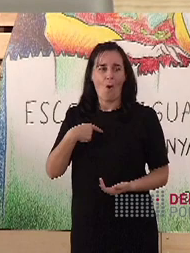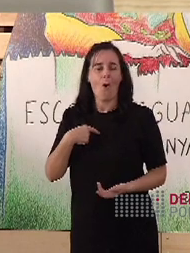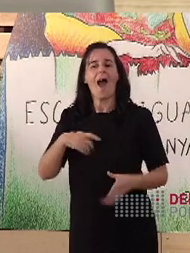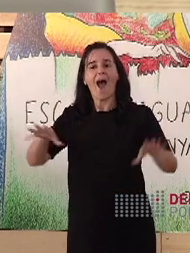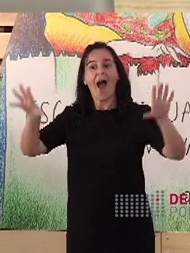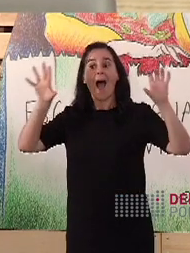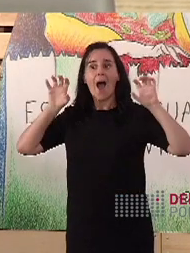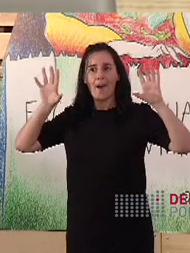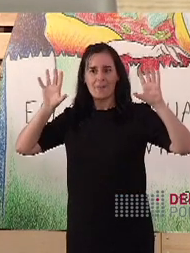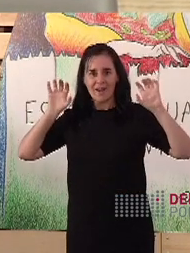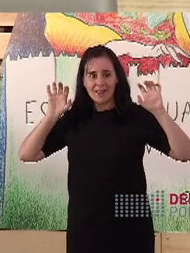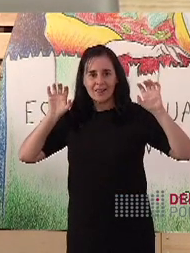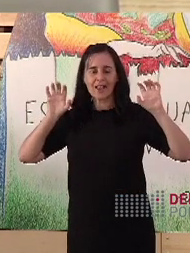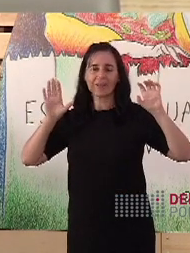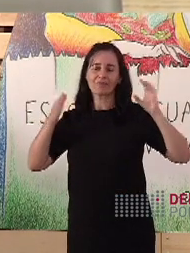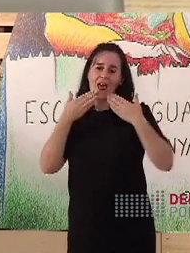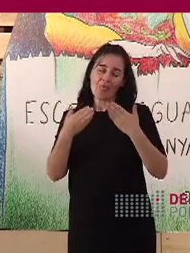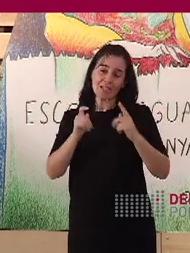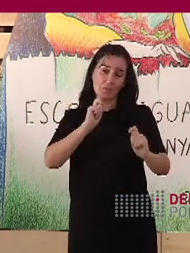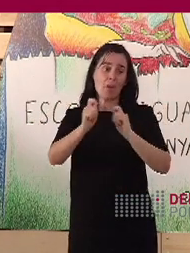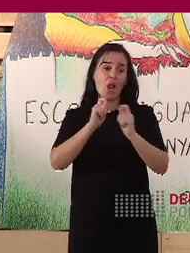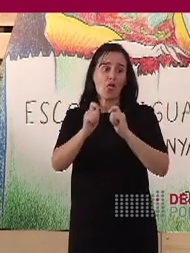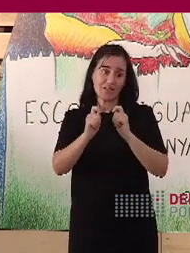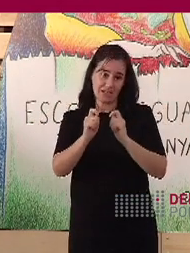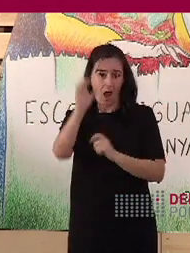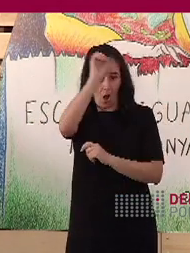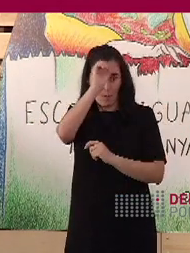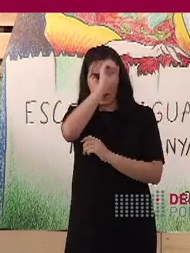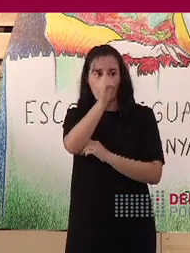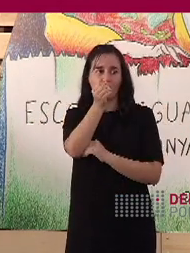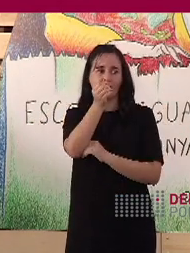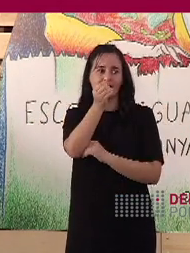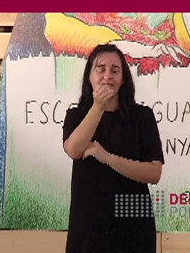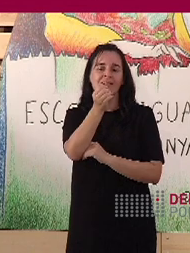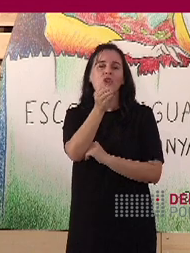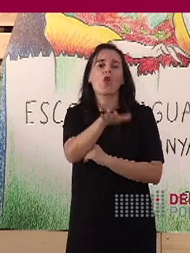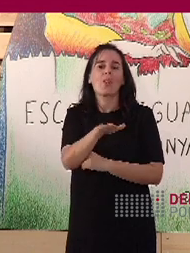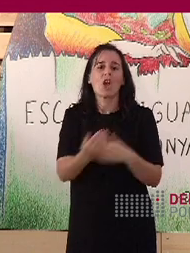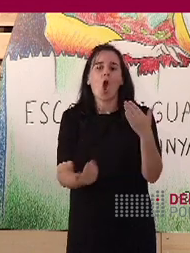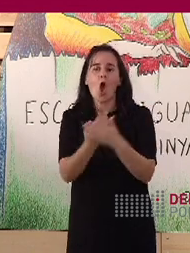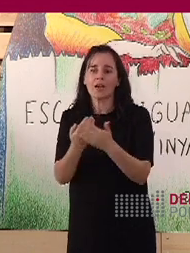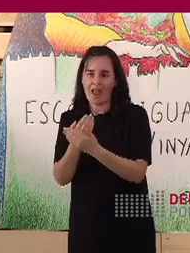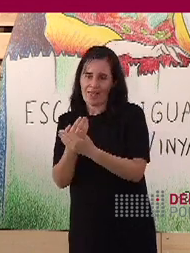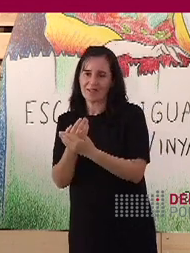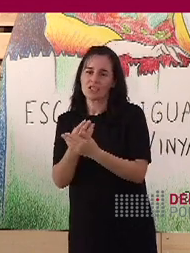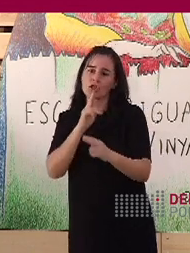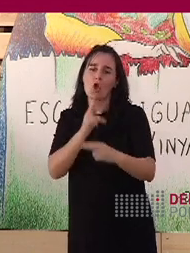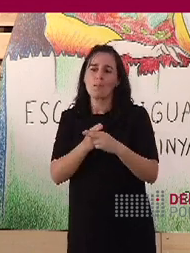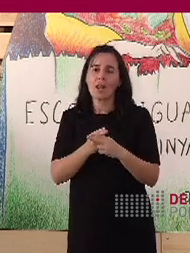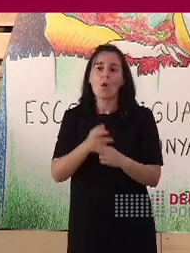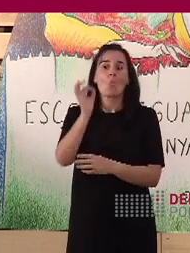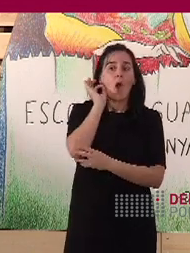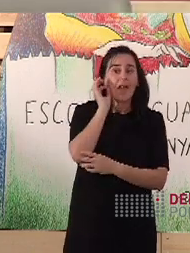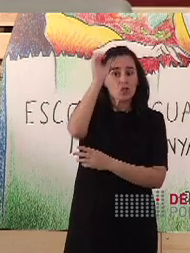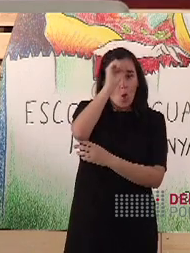de... unha periodista que opina nas xornadas as mulleres que opinan son peligrosas. Bueno, as